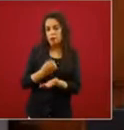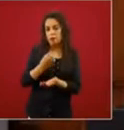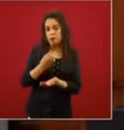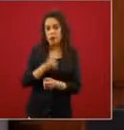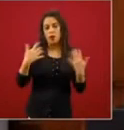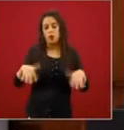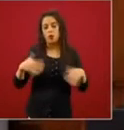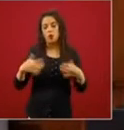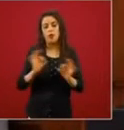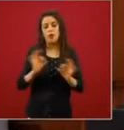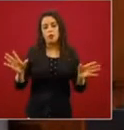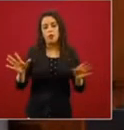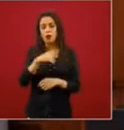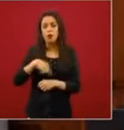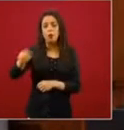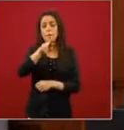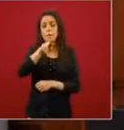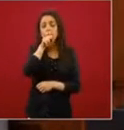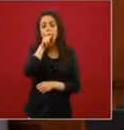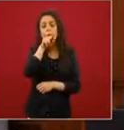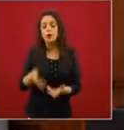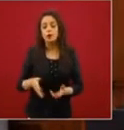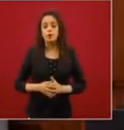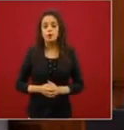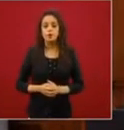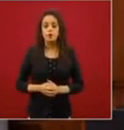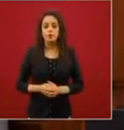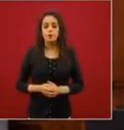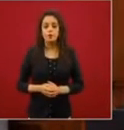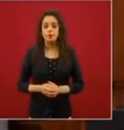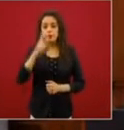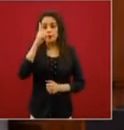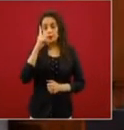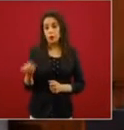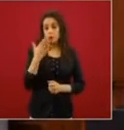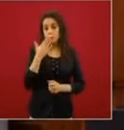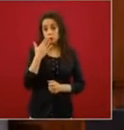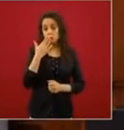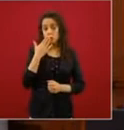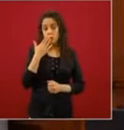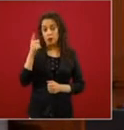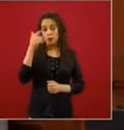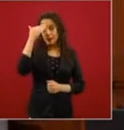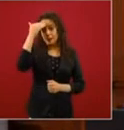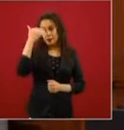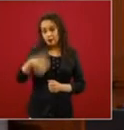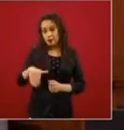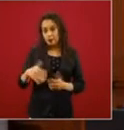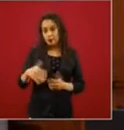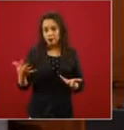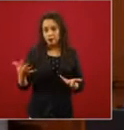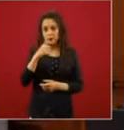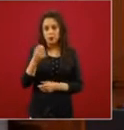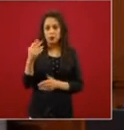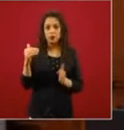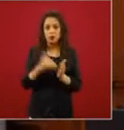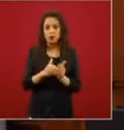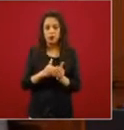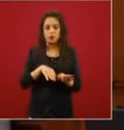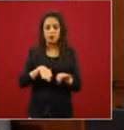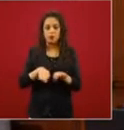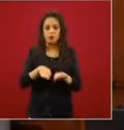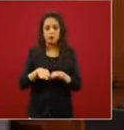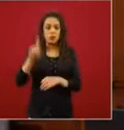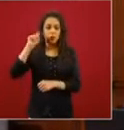trae ocupados a muchos. Y bueno, representa en Sonora, como usted sabe, más de 125,000 empleos. Tengo entendido